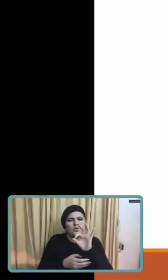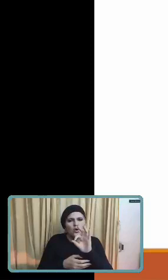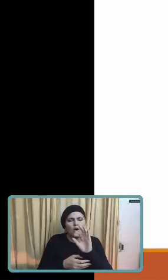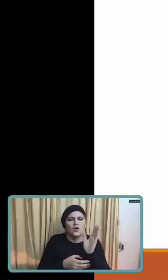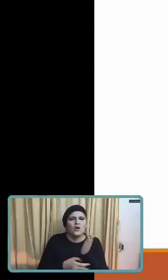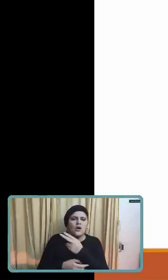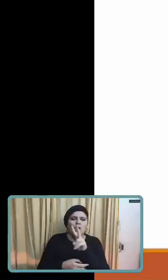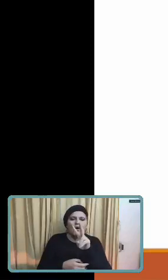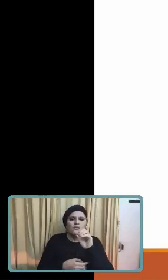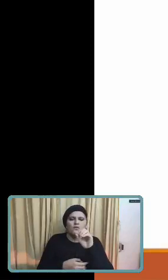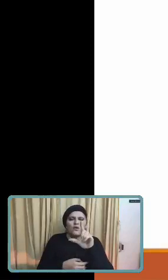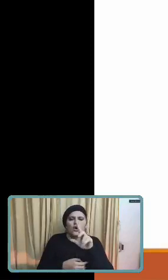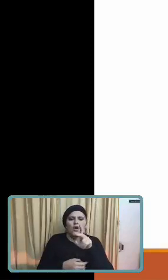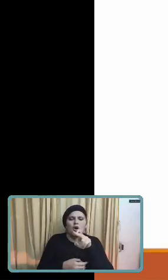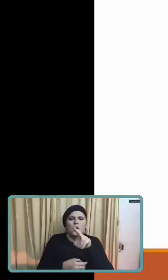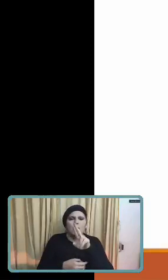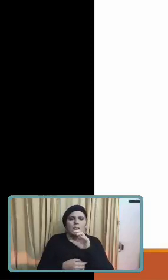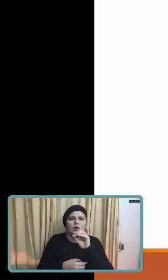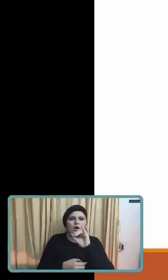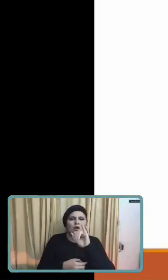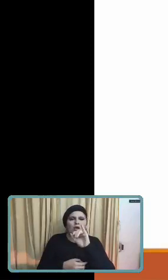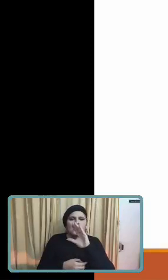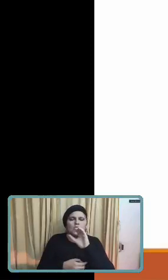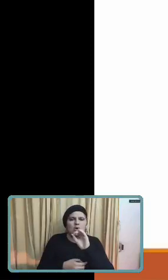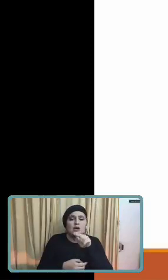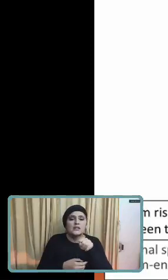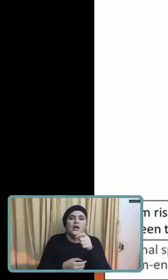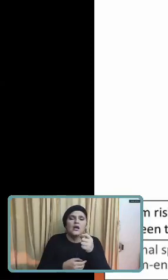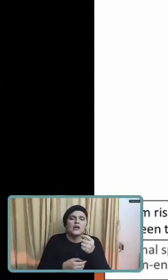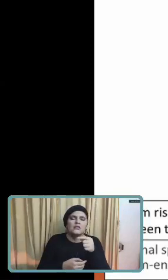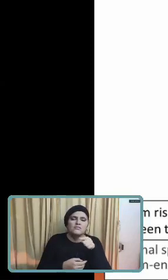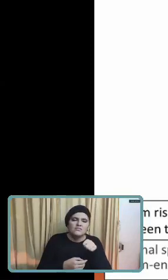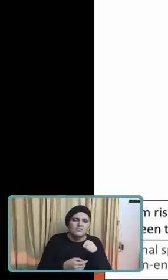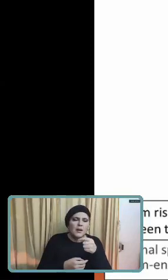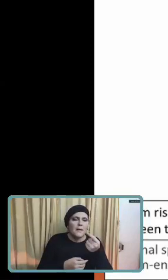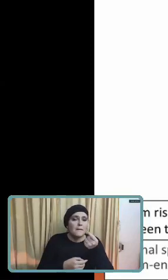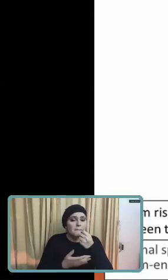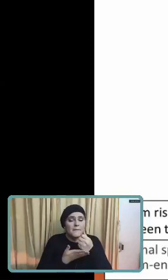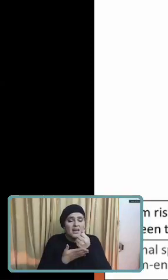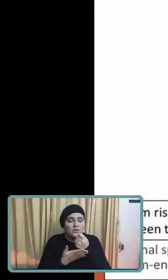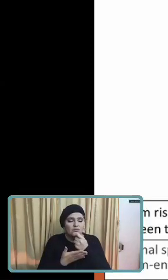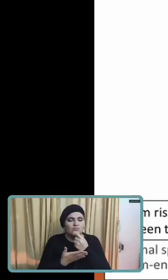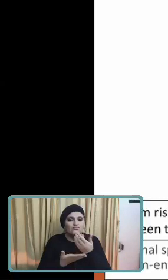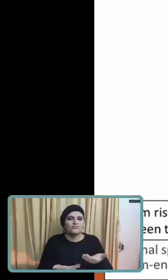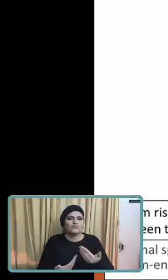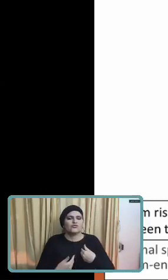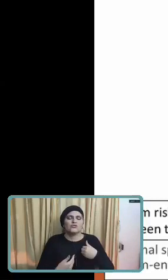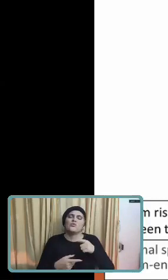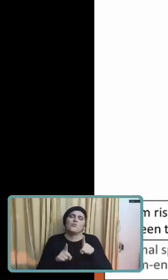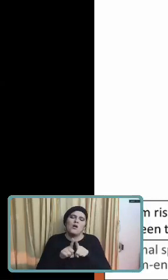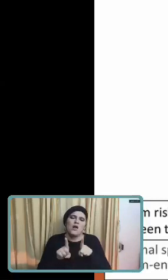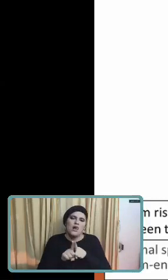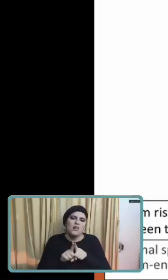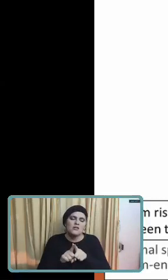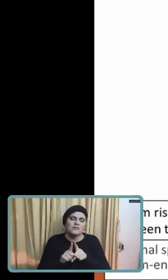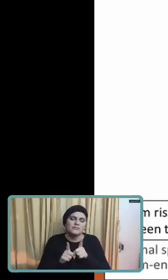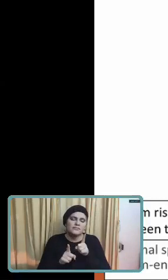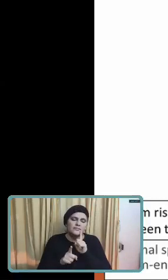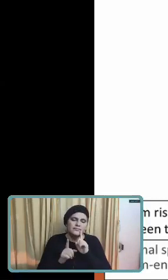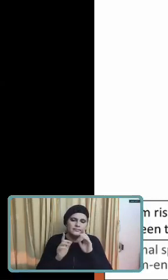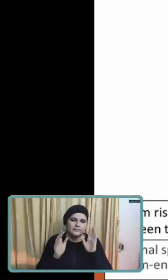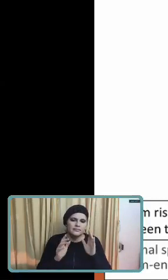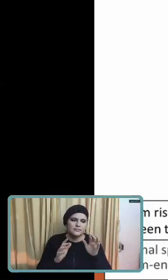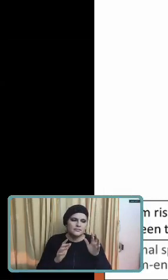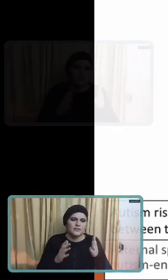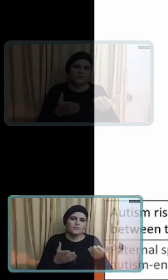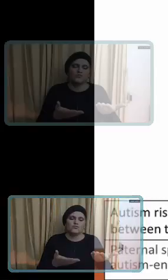que también están asociadas con la condición. Y otra digamos, factor que en los